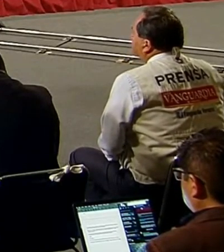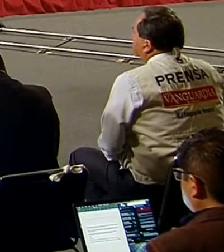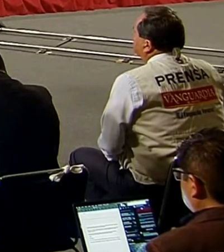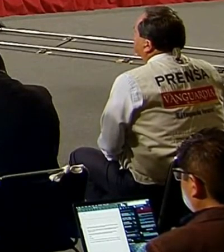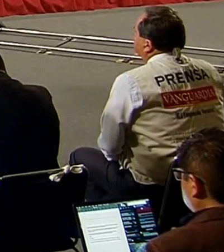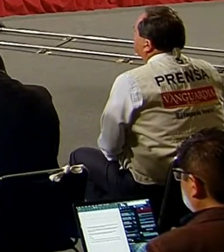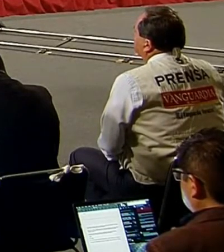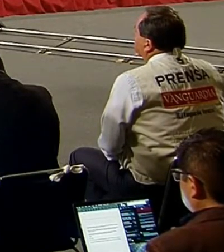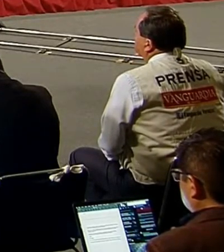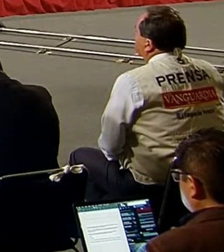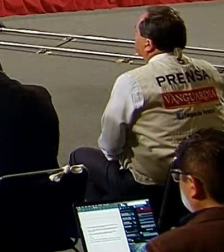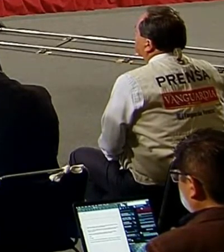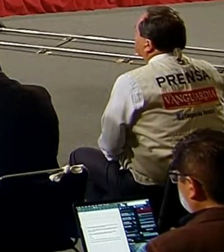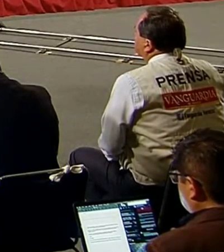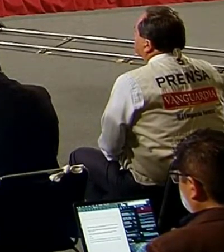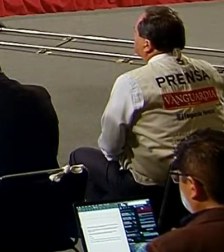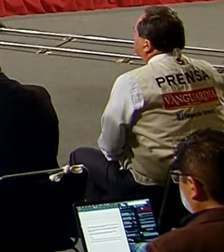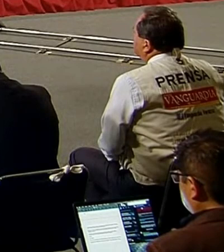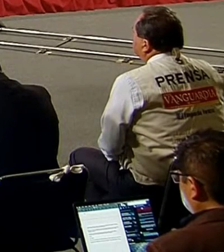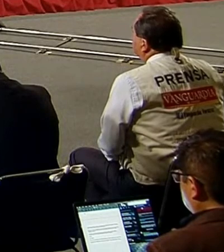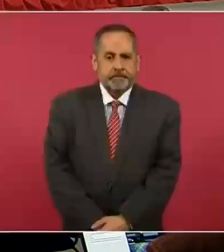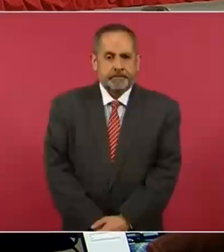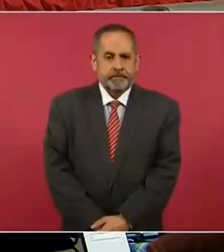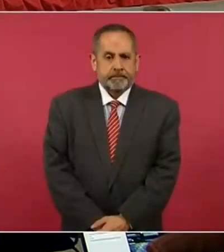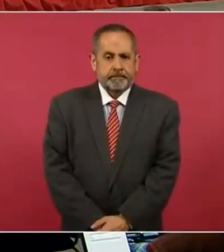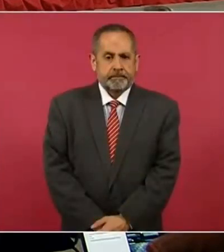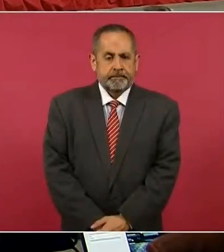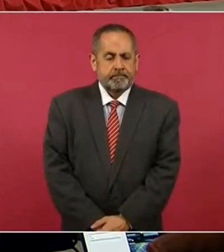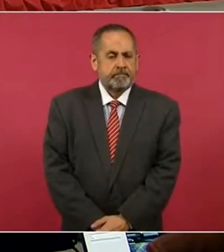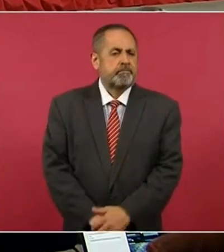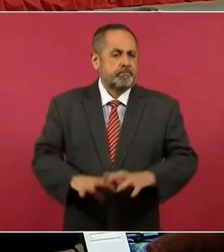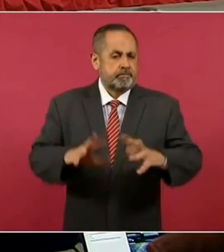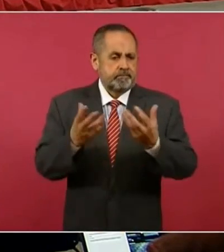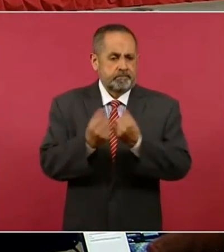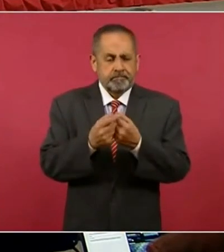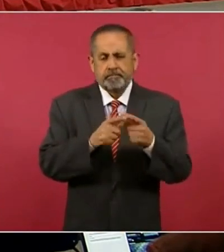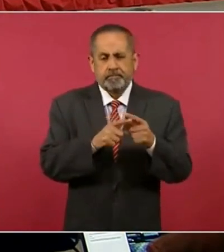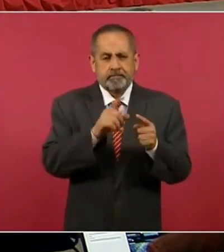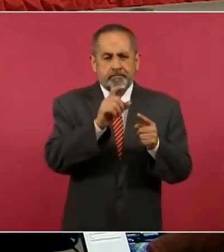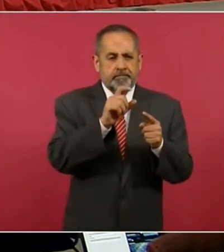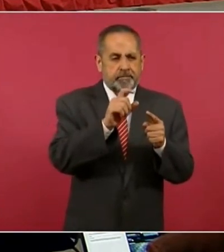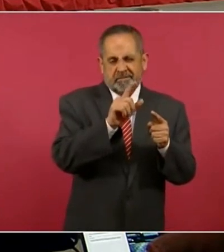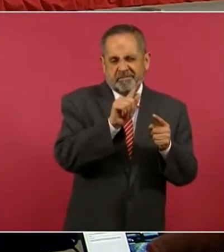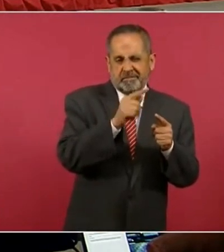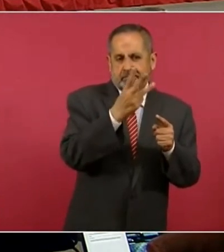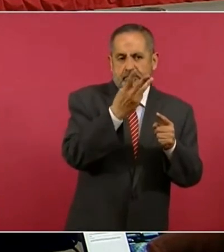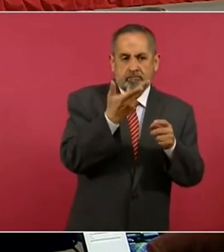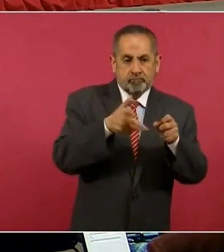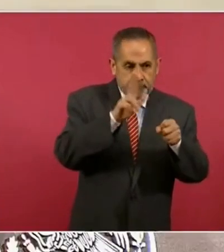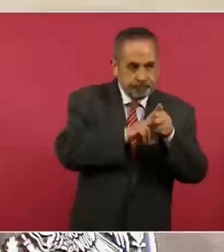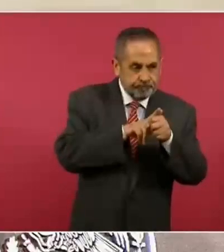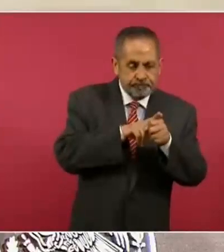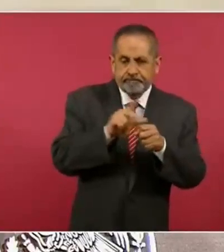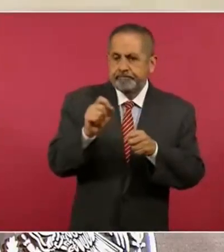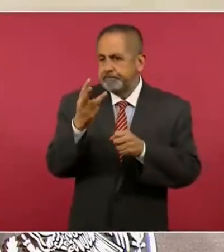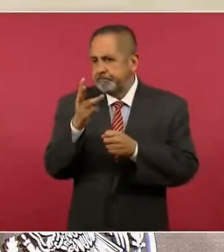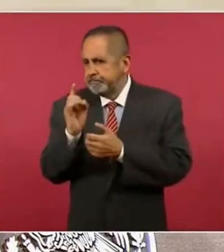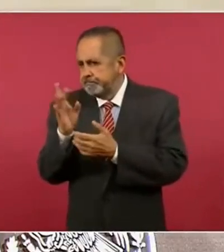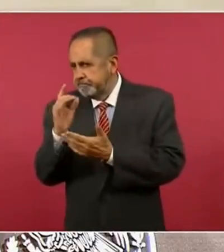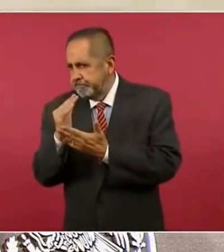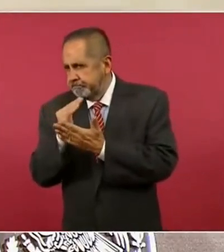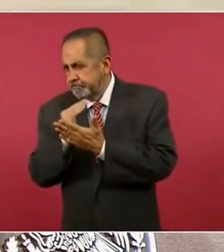de atención, de 1,707 y 29 de 73 hospitales. El día de ayer, 13 de